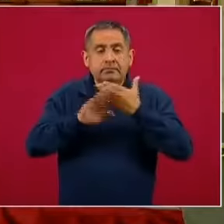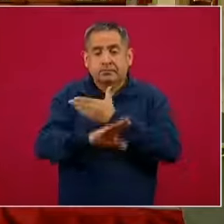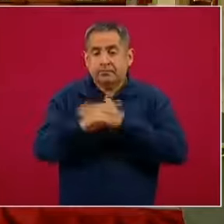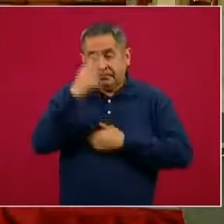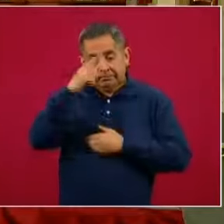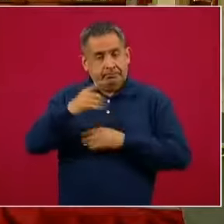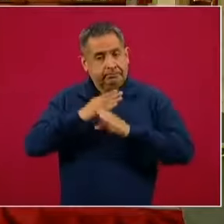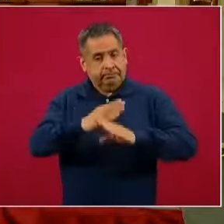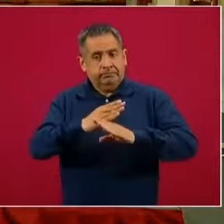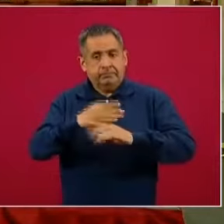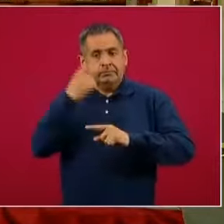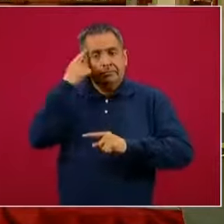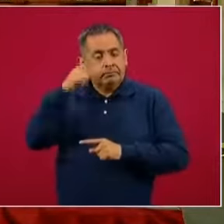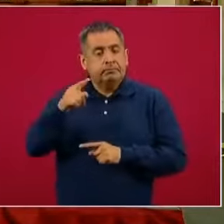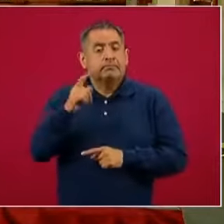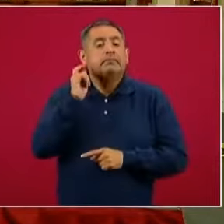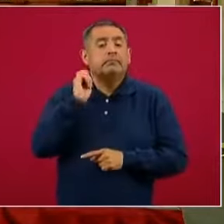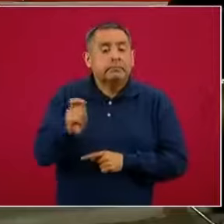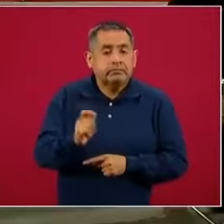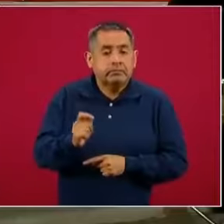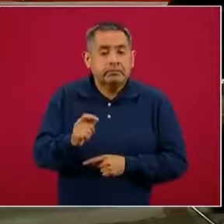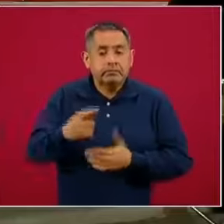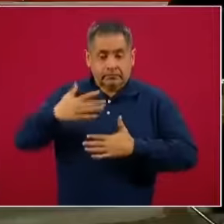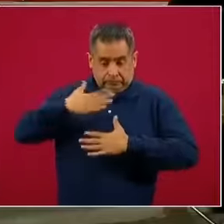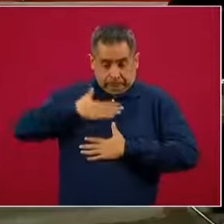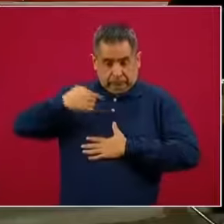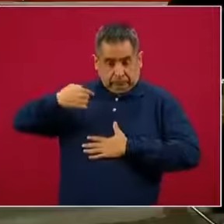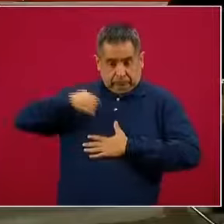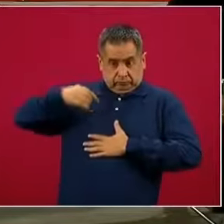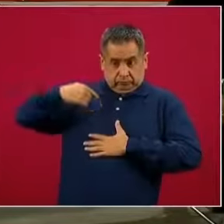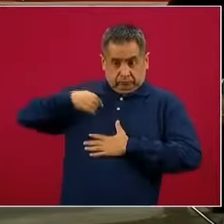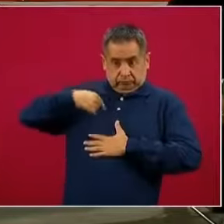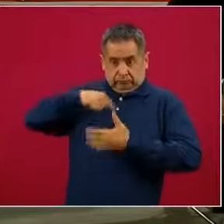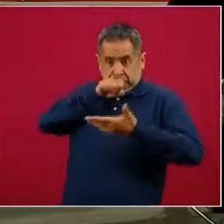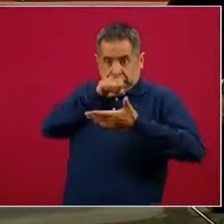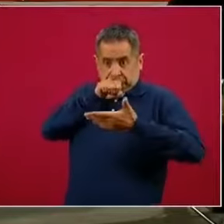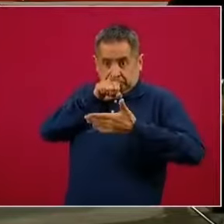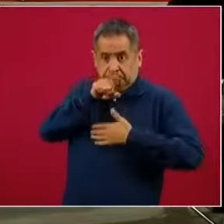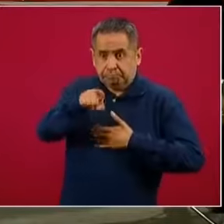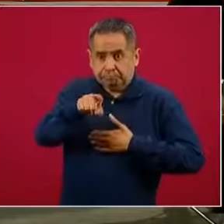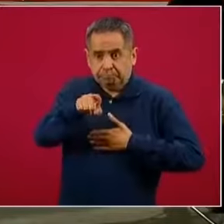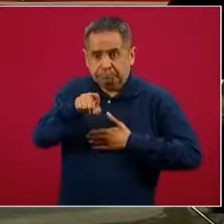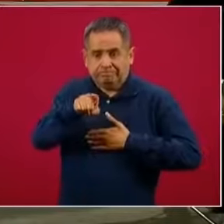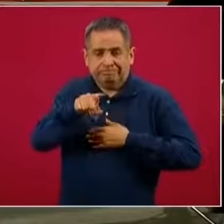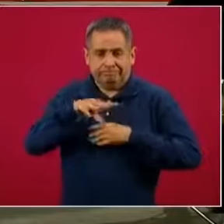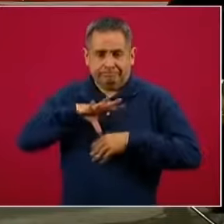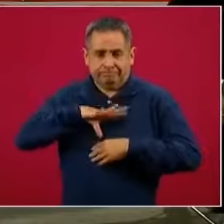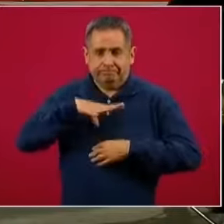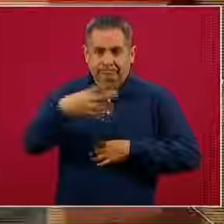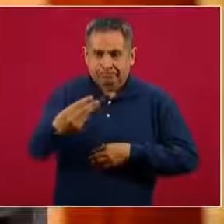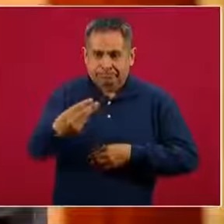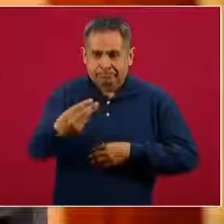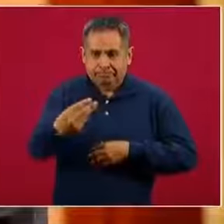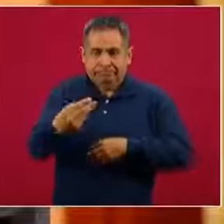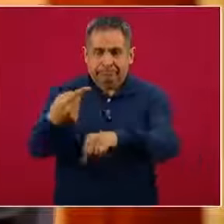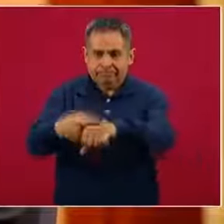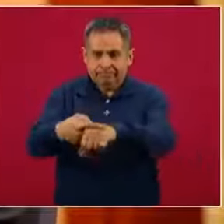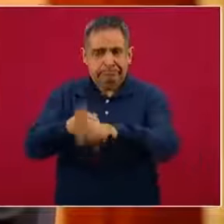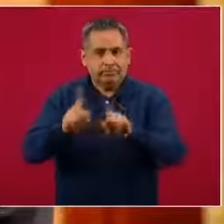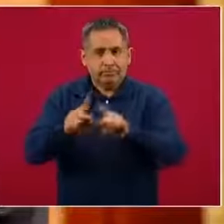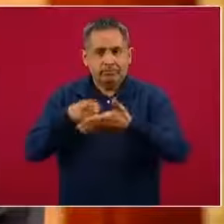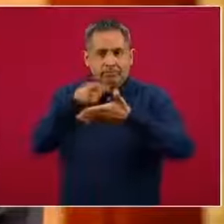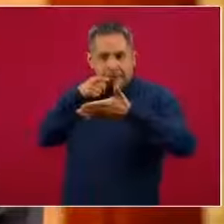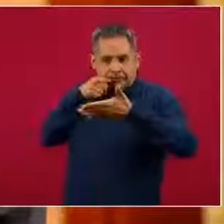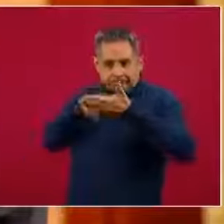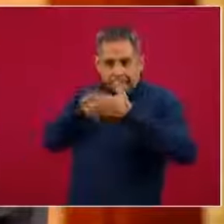física para evitar que salgan las partículas líquidas, gotas, gotículas y aerosoles de